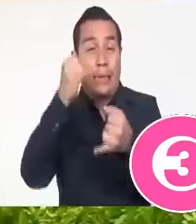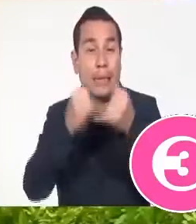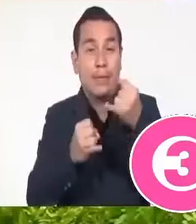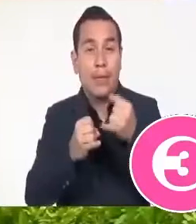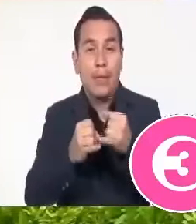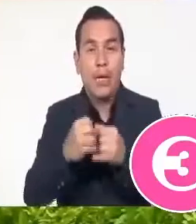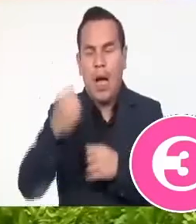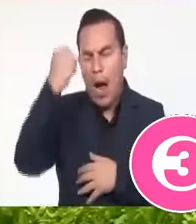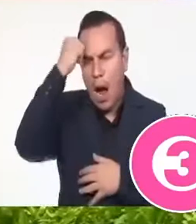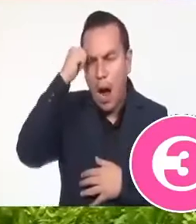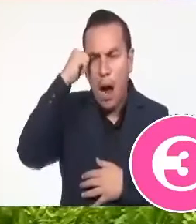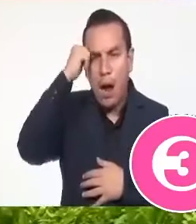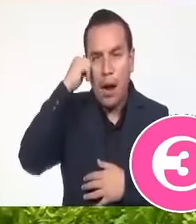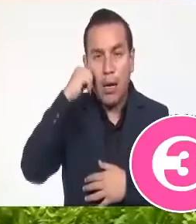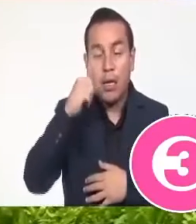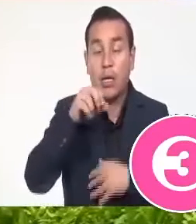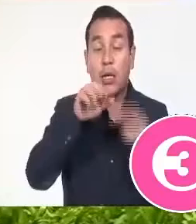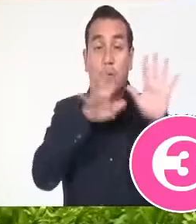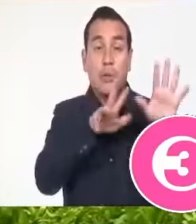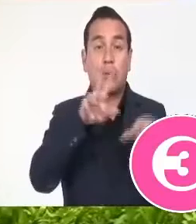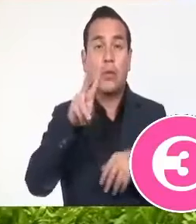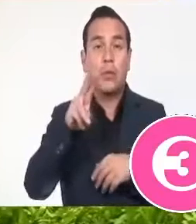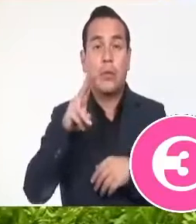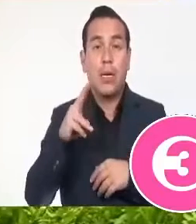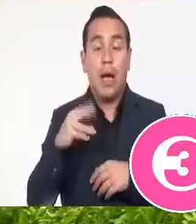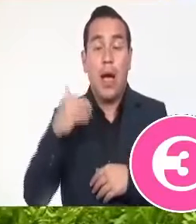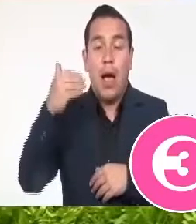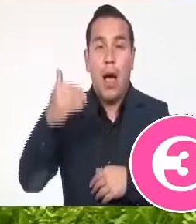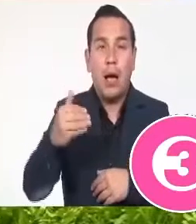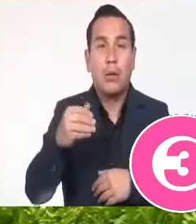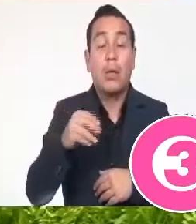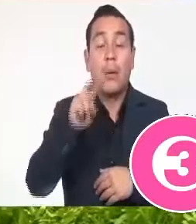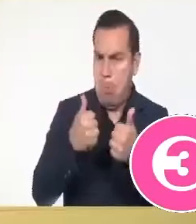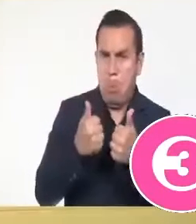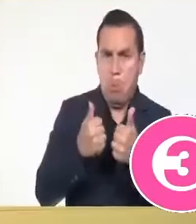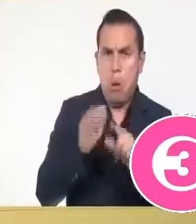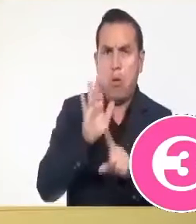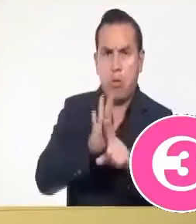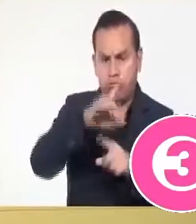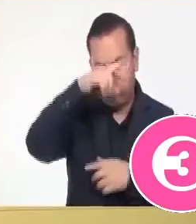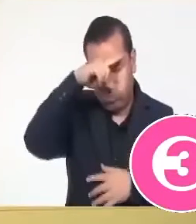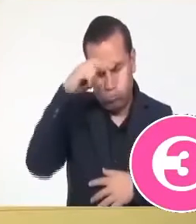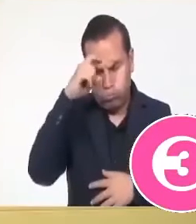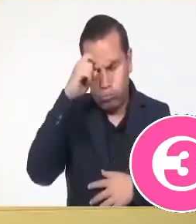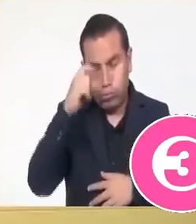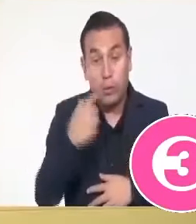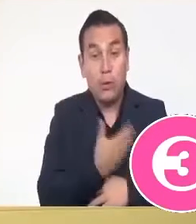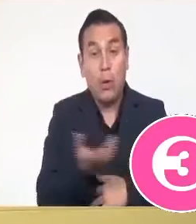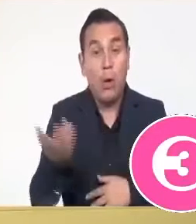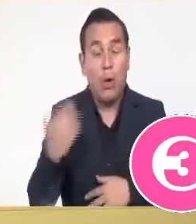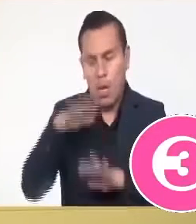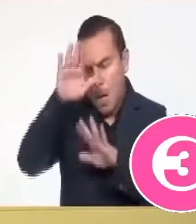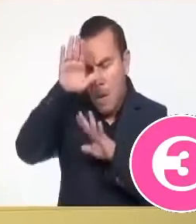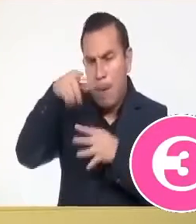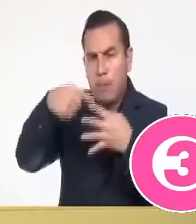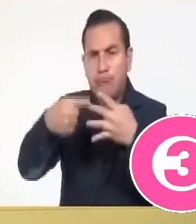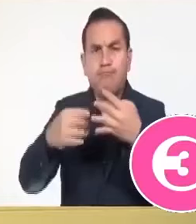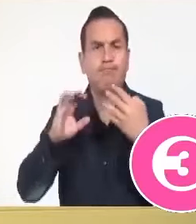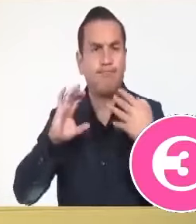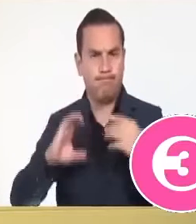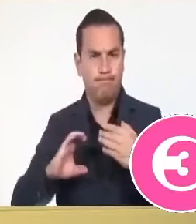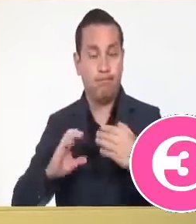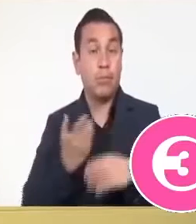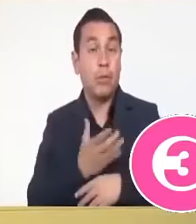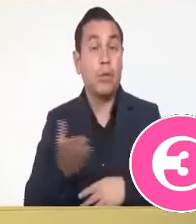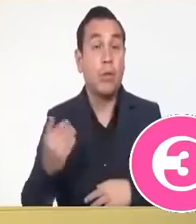como para que ahora no se cuestione la decisión de los diputados también avalaron su cargo y no solo lavaron por omisión